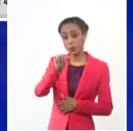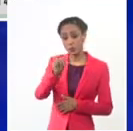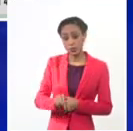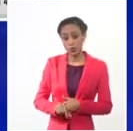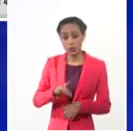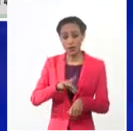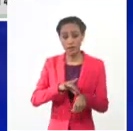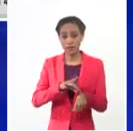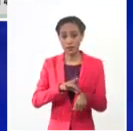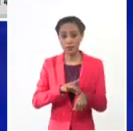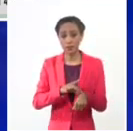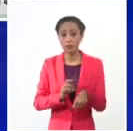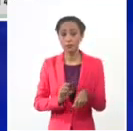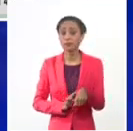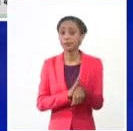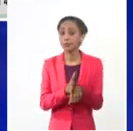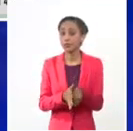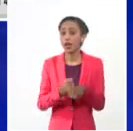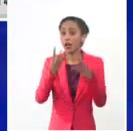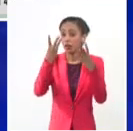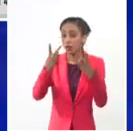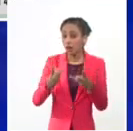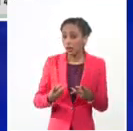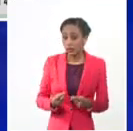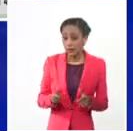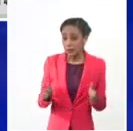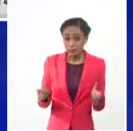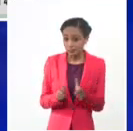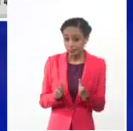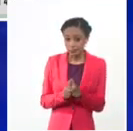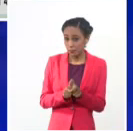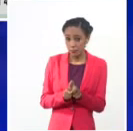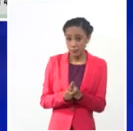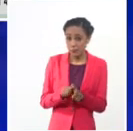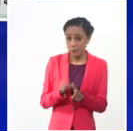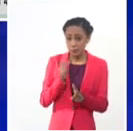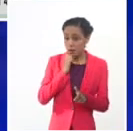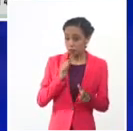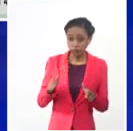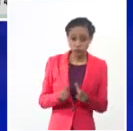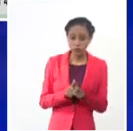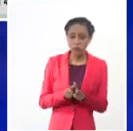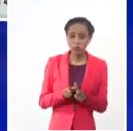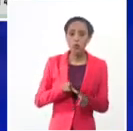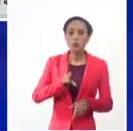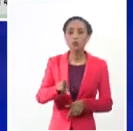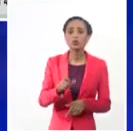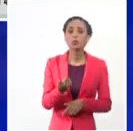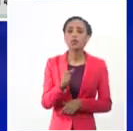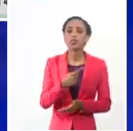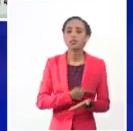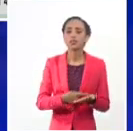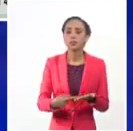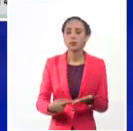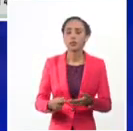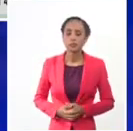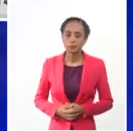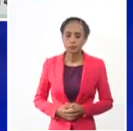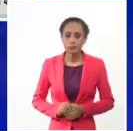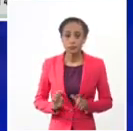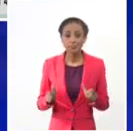activos, es la cifra más baja que hemos tenido en estas últimas 10 semanas, con una reducción de